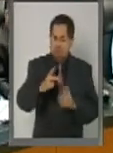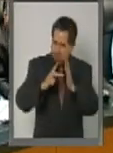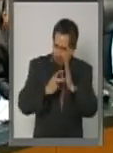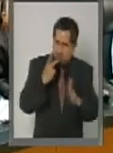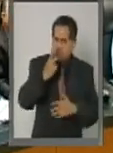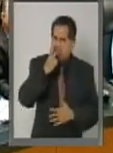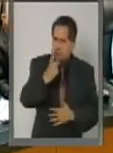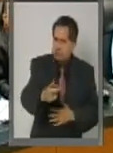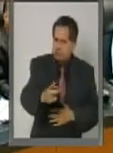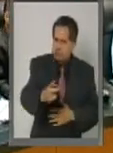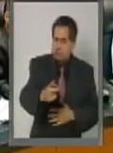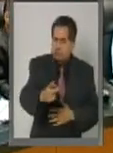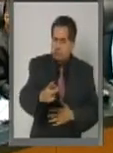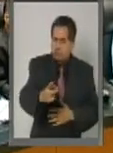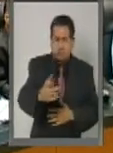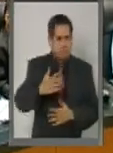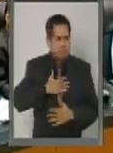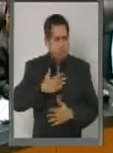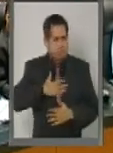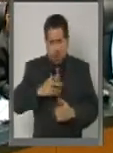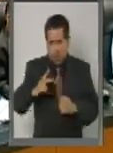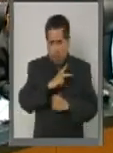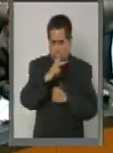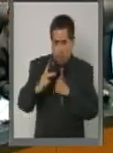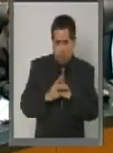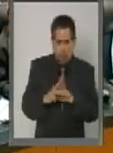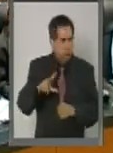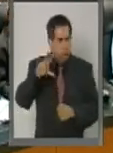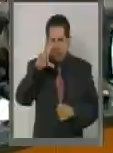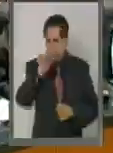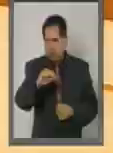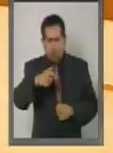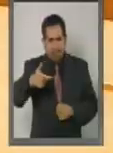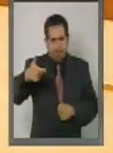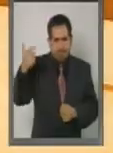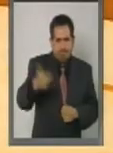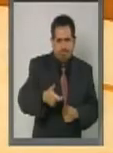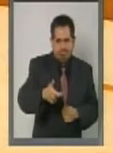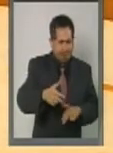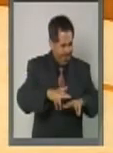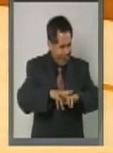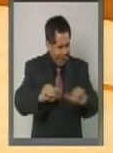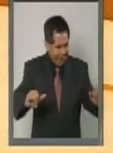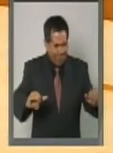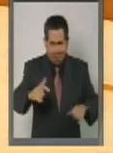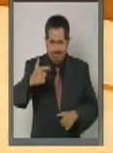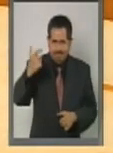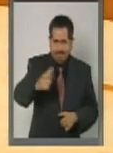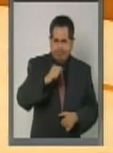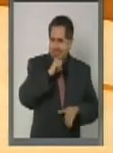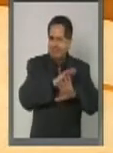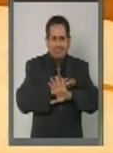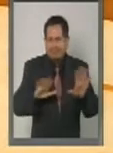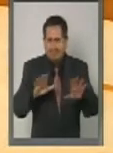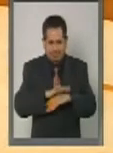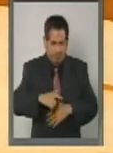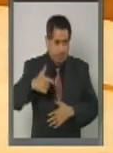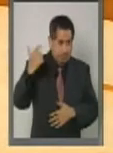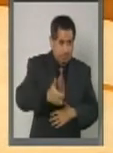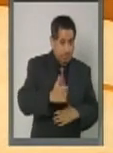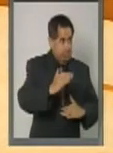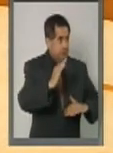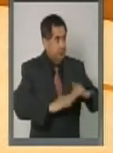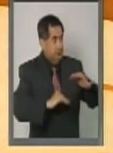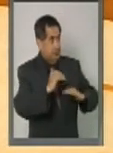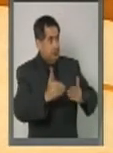lo reitero, nuestro país no pagará de ninguna manera y bajo ninguna circunstancia